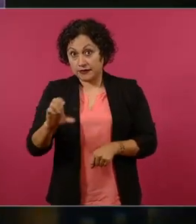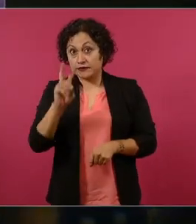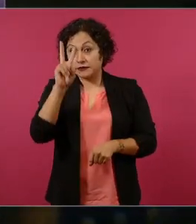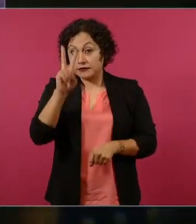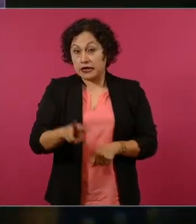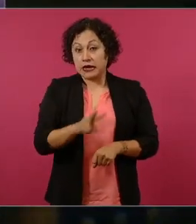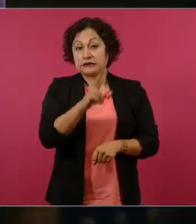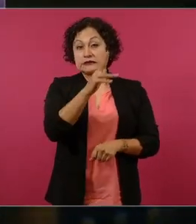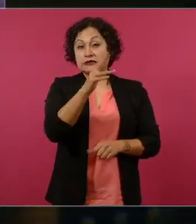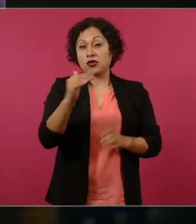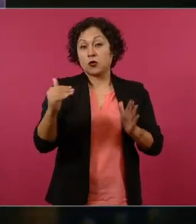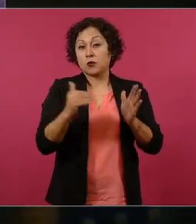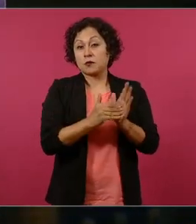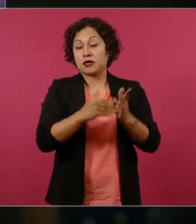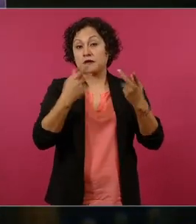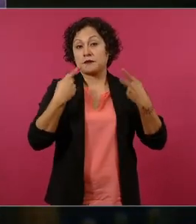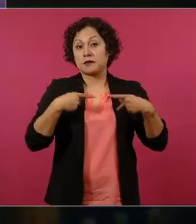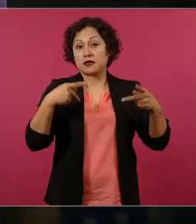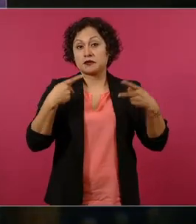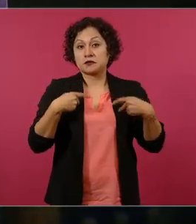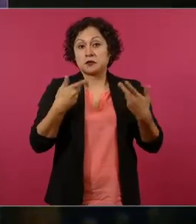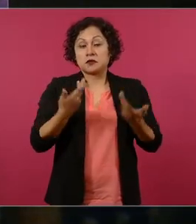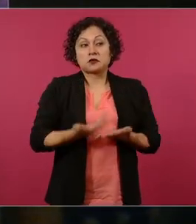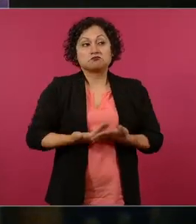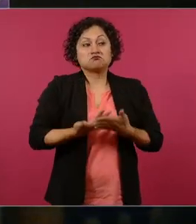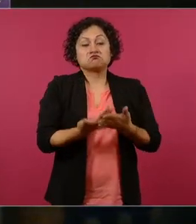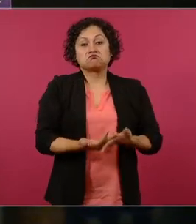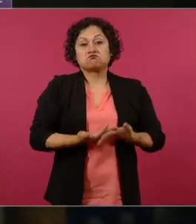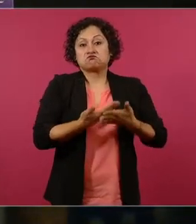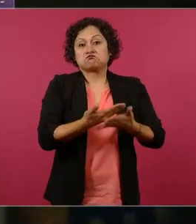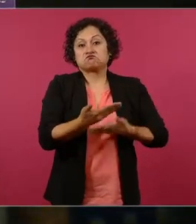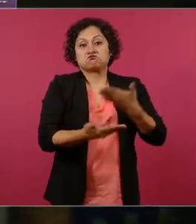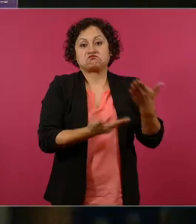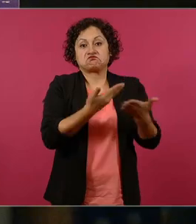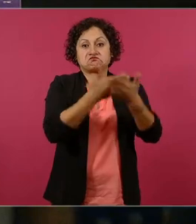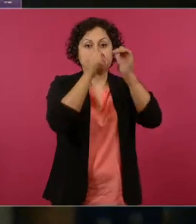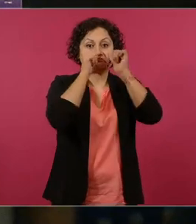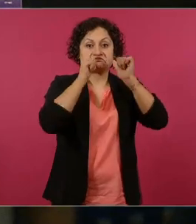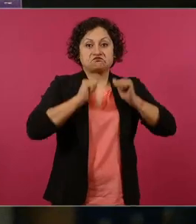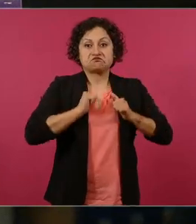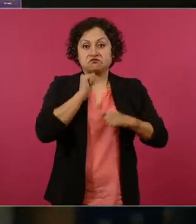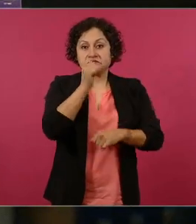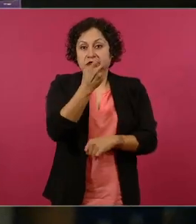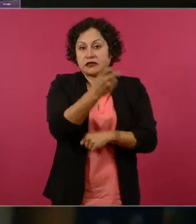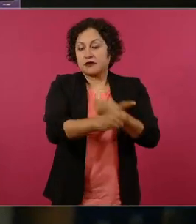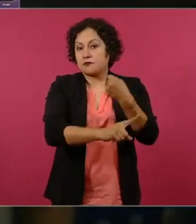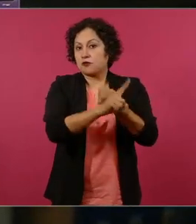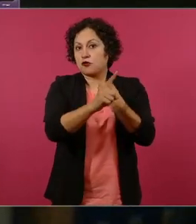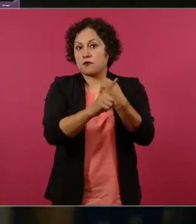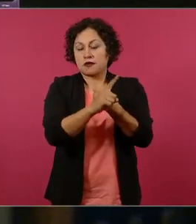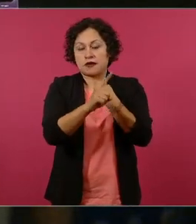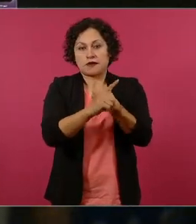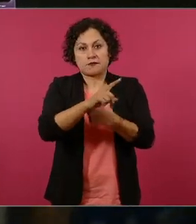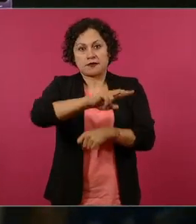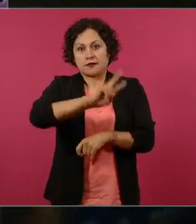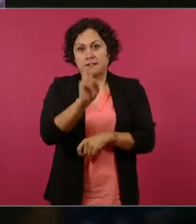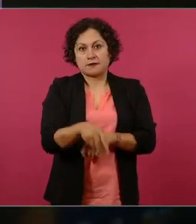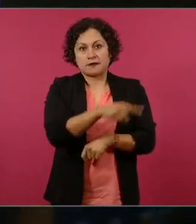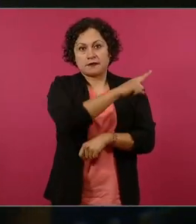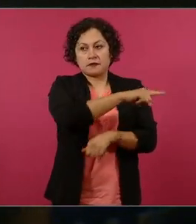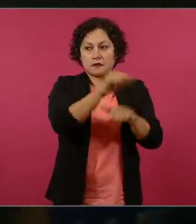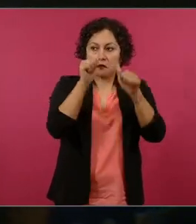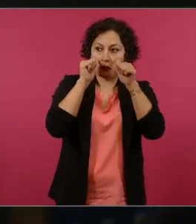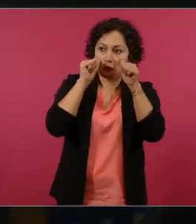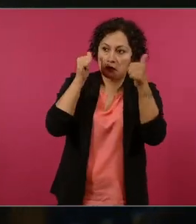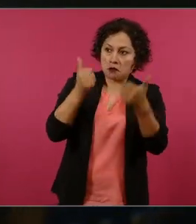derechohabientes no tienen este servicio y es un problema social la falta de sensibilidad y humanismo para